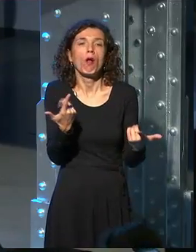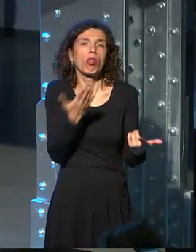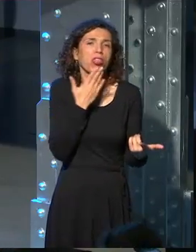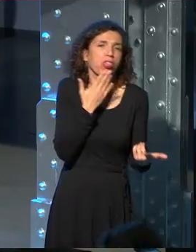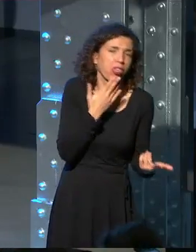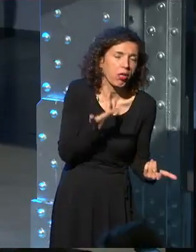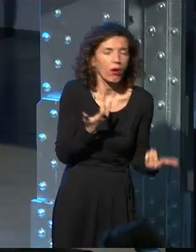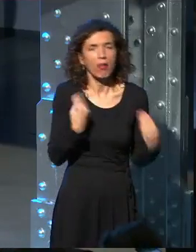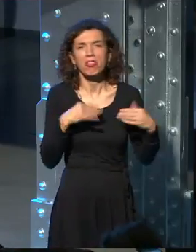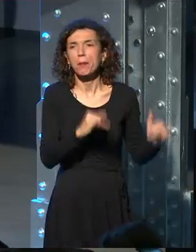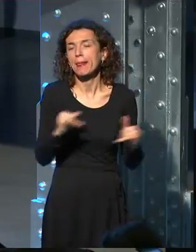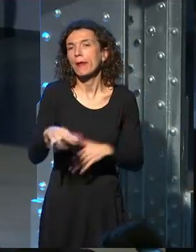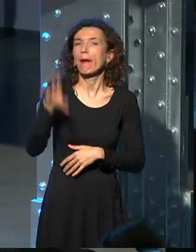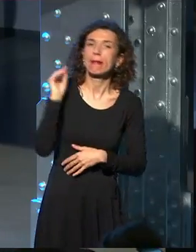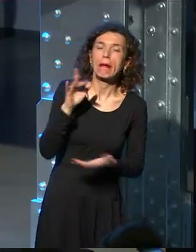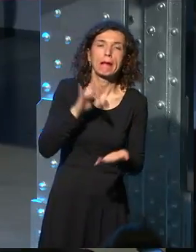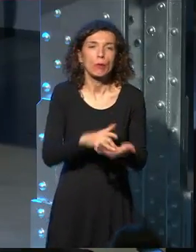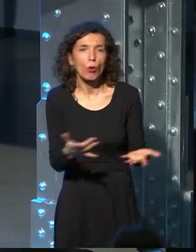sea, uy, qué divertido entender